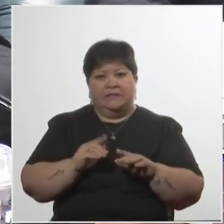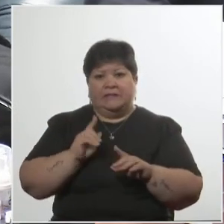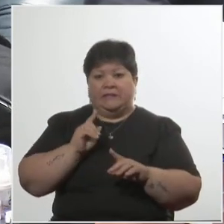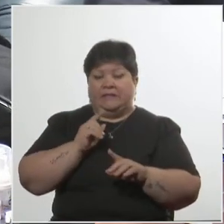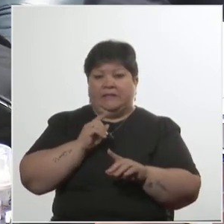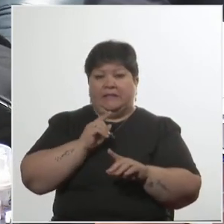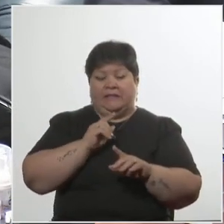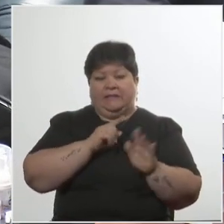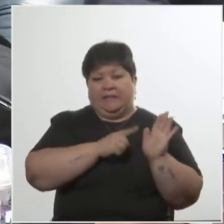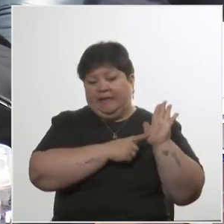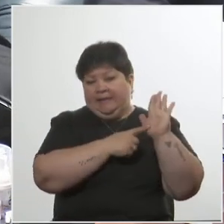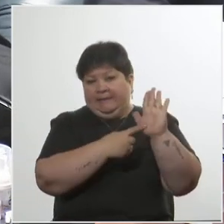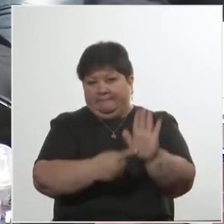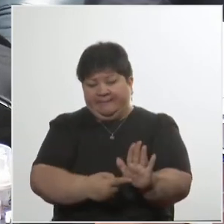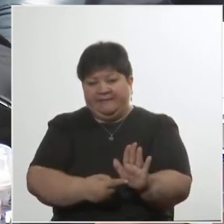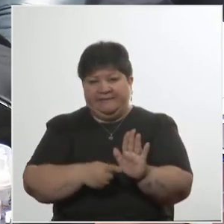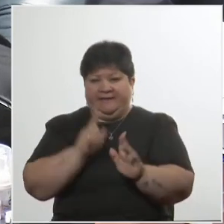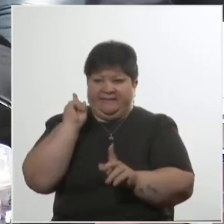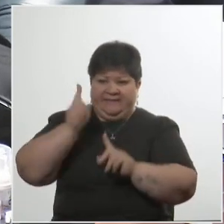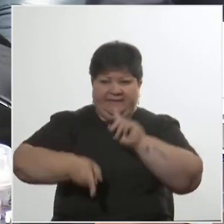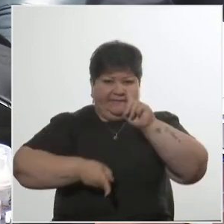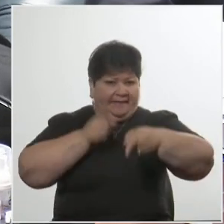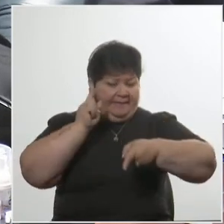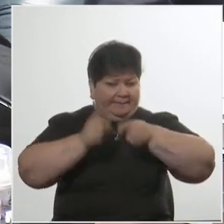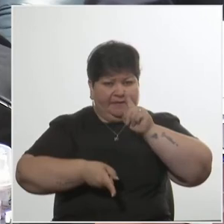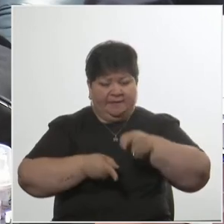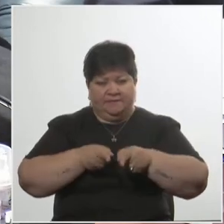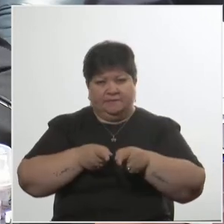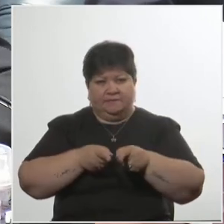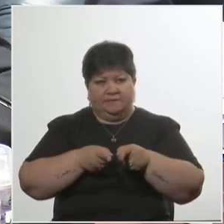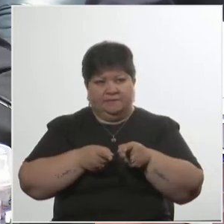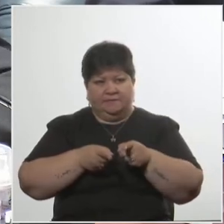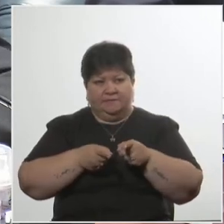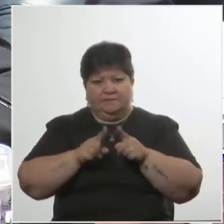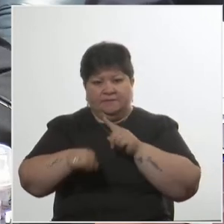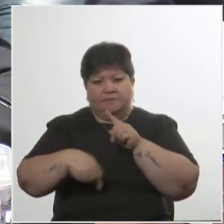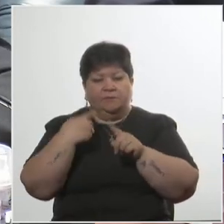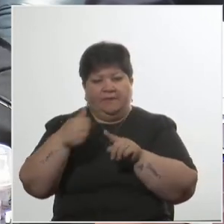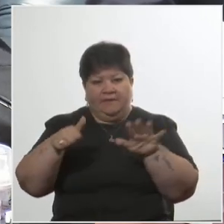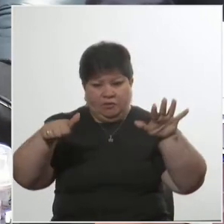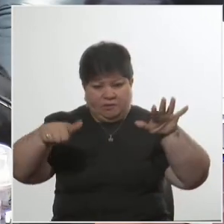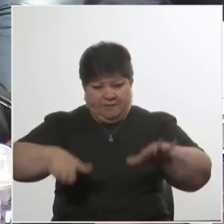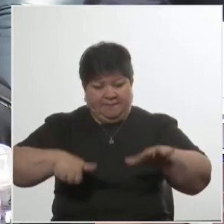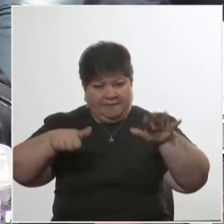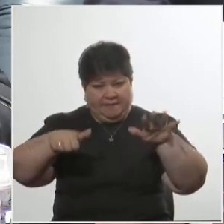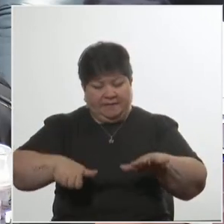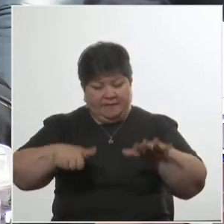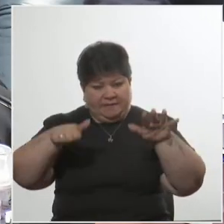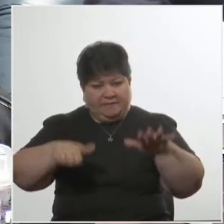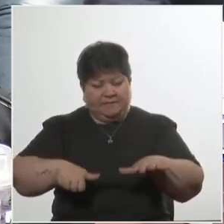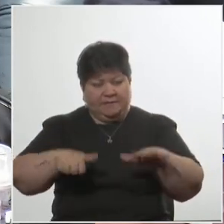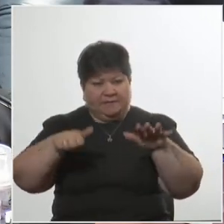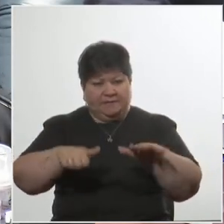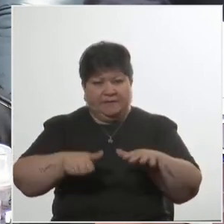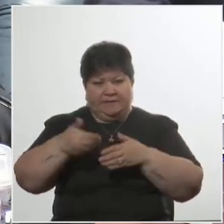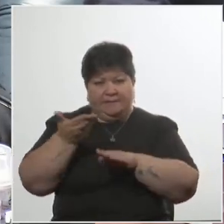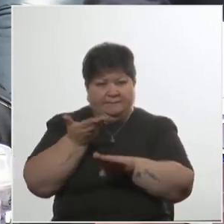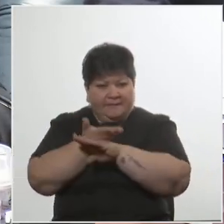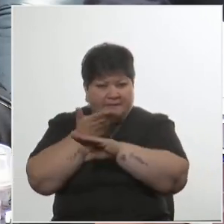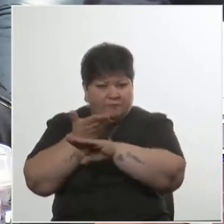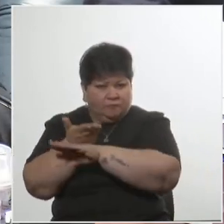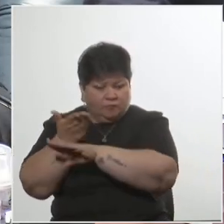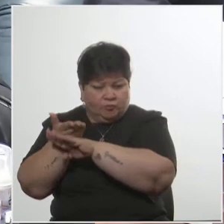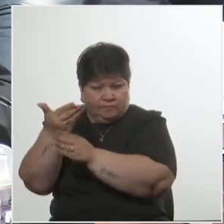dentro de los seis meses de recibir a las correspondientes peticiones seis meses